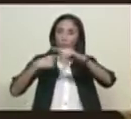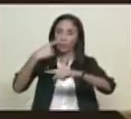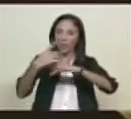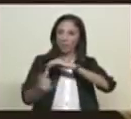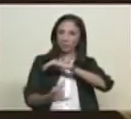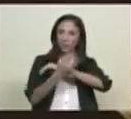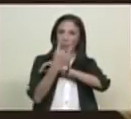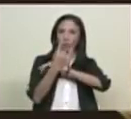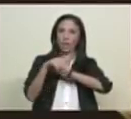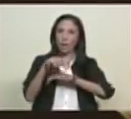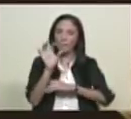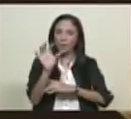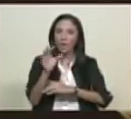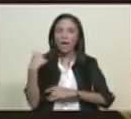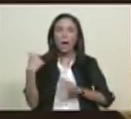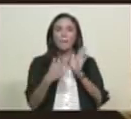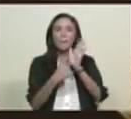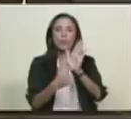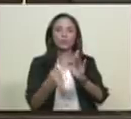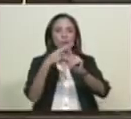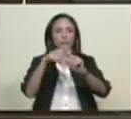como disidentes.